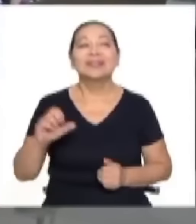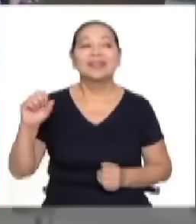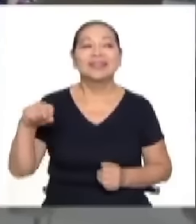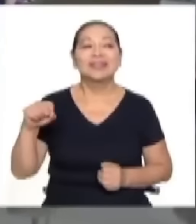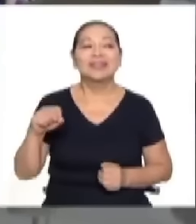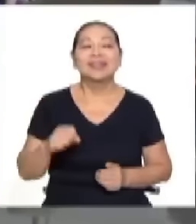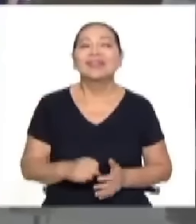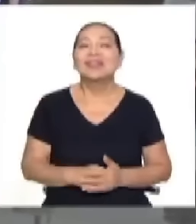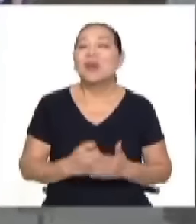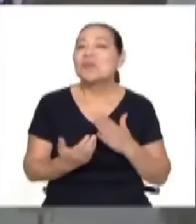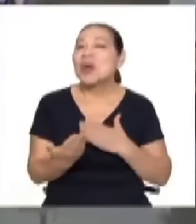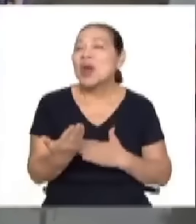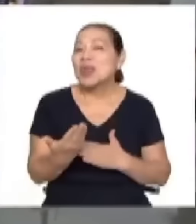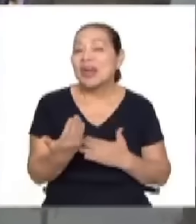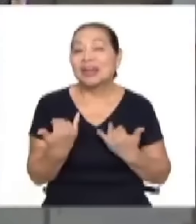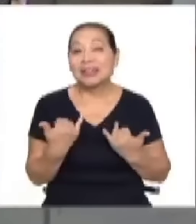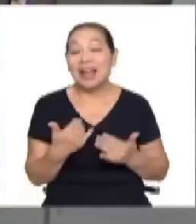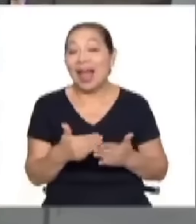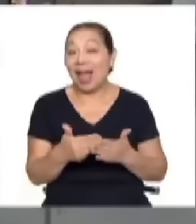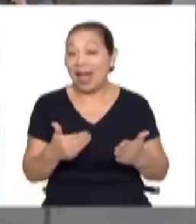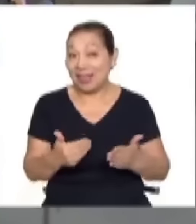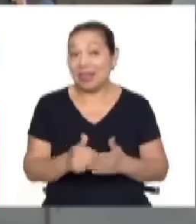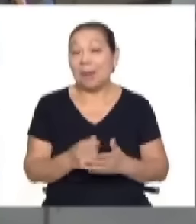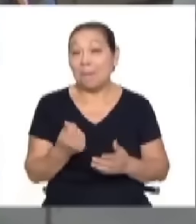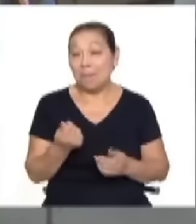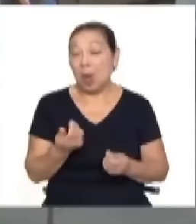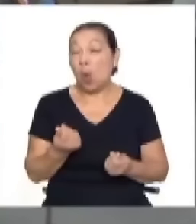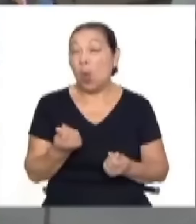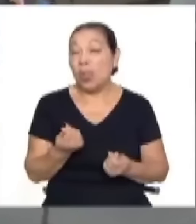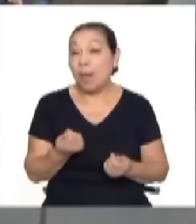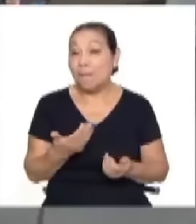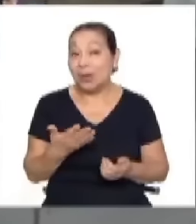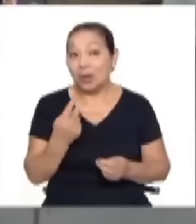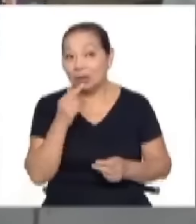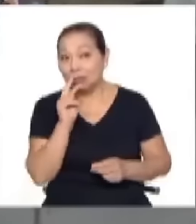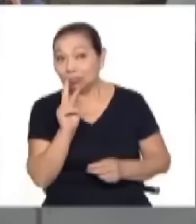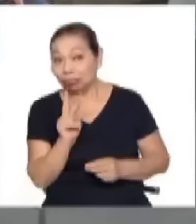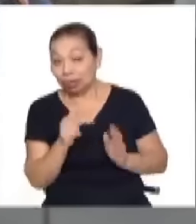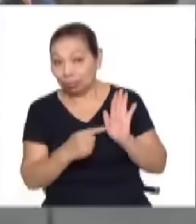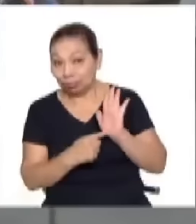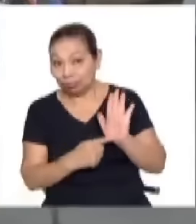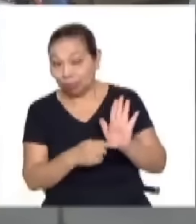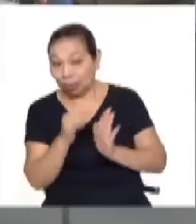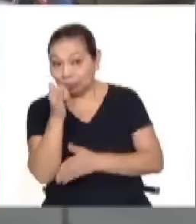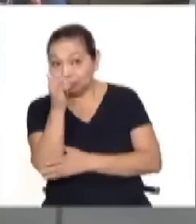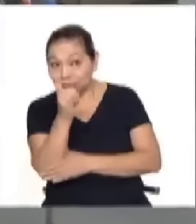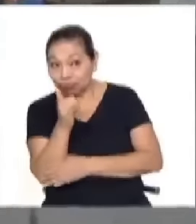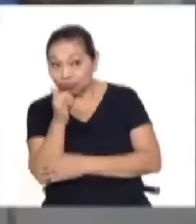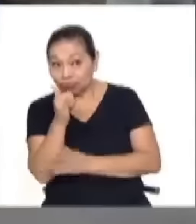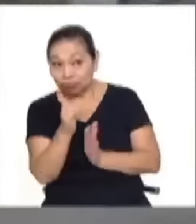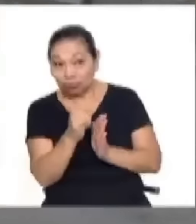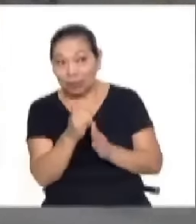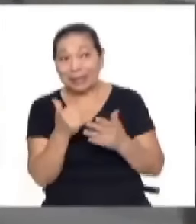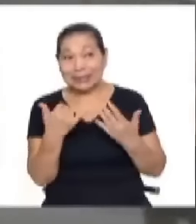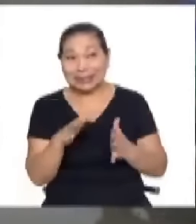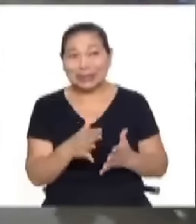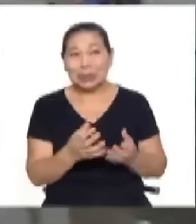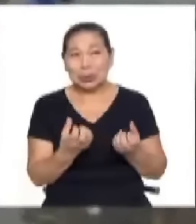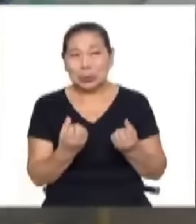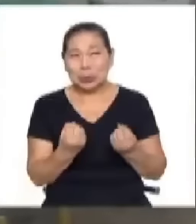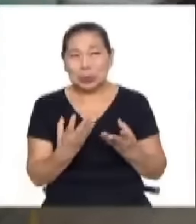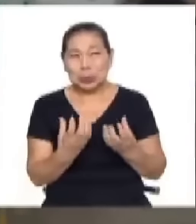Así es, Romy, ¿cómo estás? Buenos días. Antes de darte el precio de los pescados, queremos mostrarle a los televidentes que hay ya